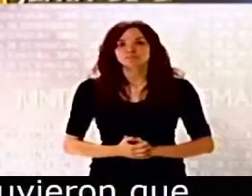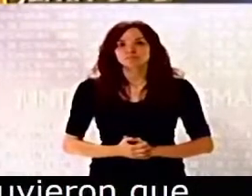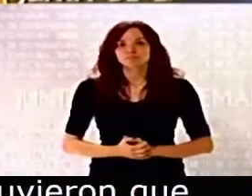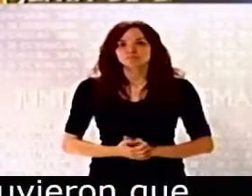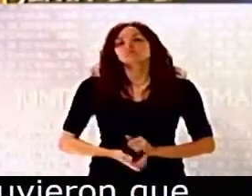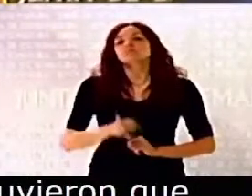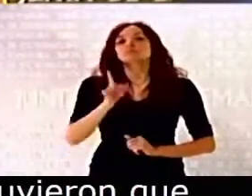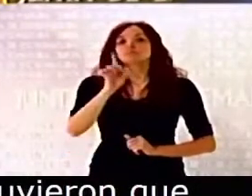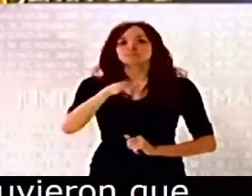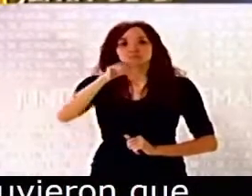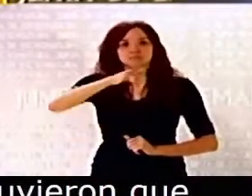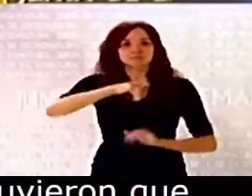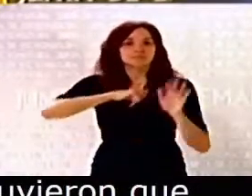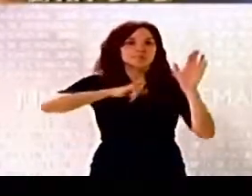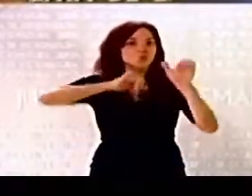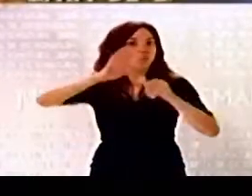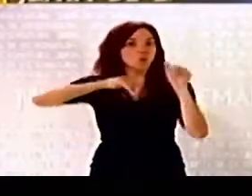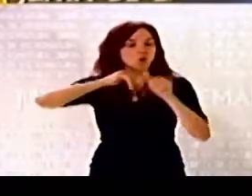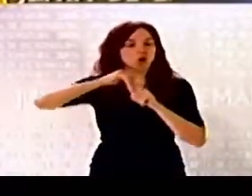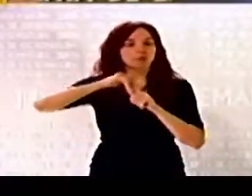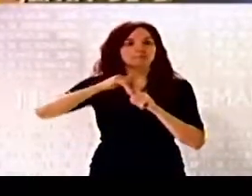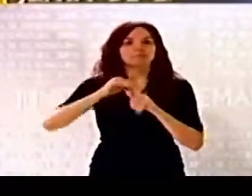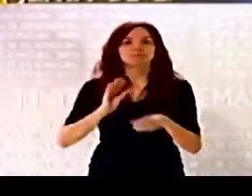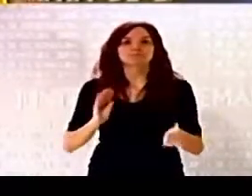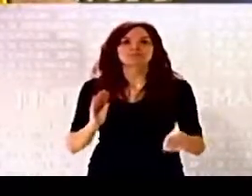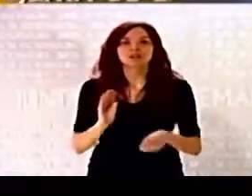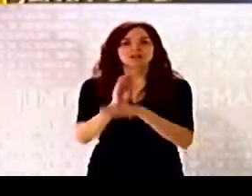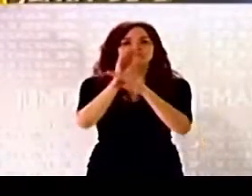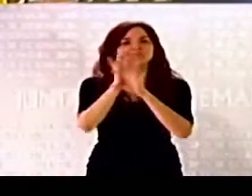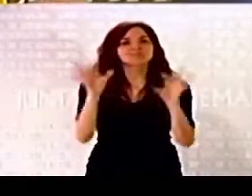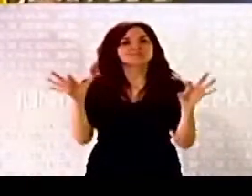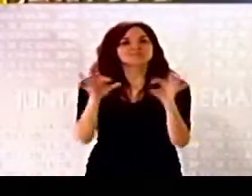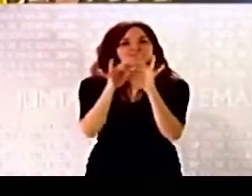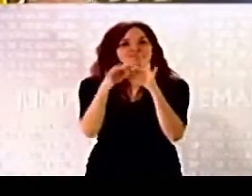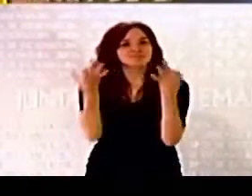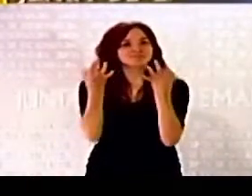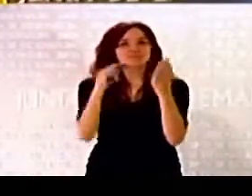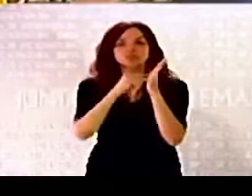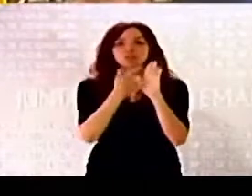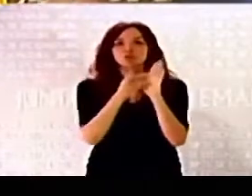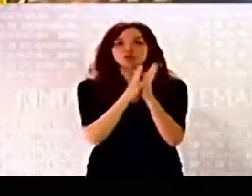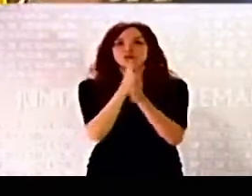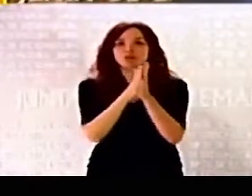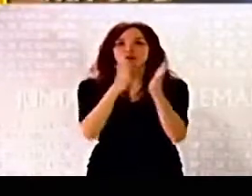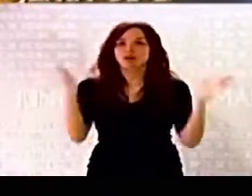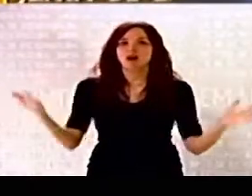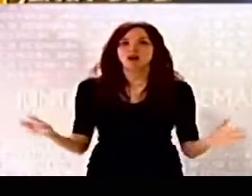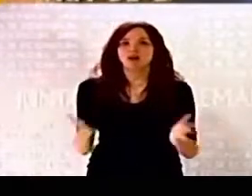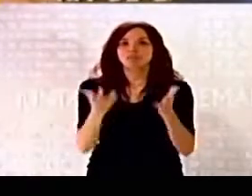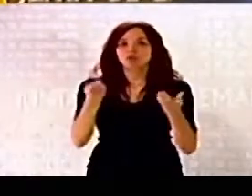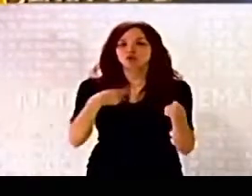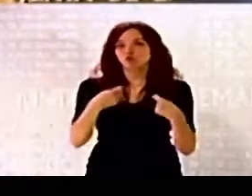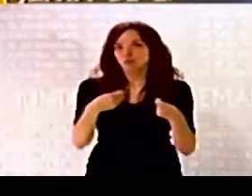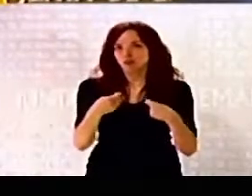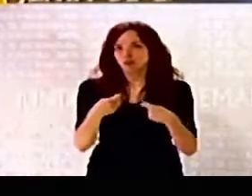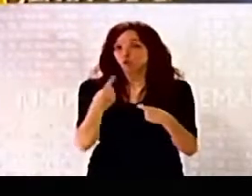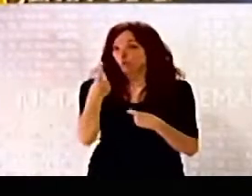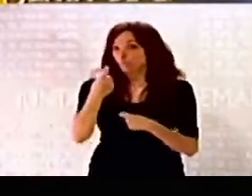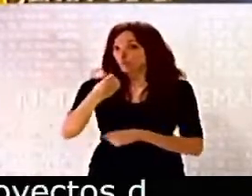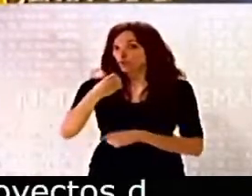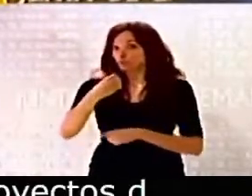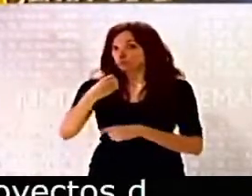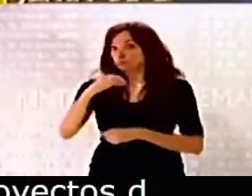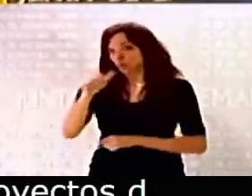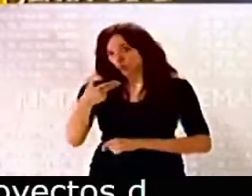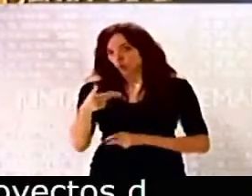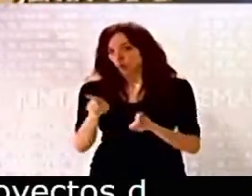Convocamos hoy también las ayudas que tienen que ver con los proyectos de animación comercial. 1.000.000 de euros, como en otros